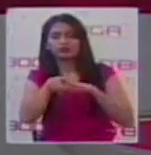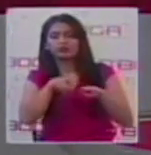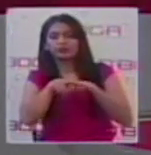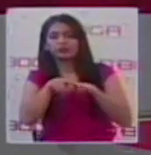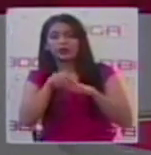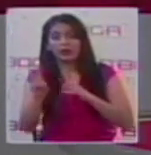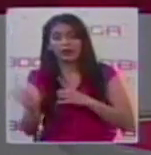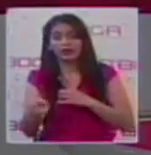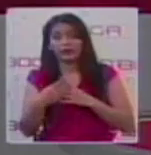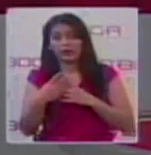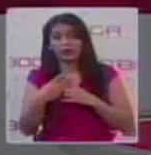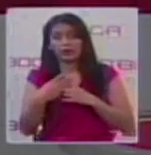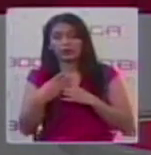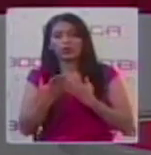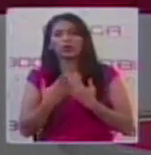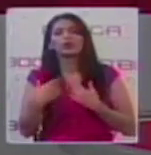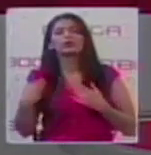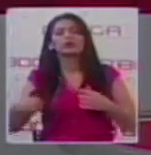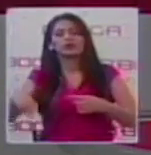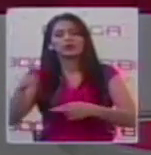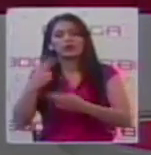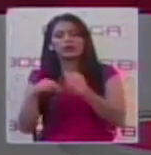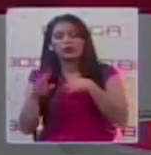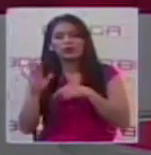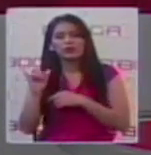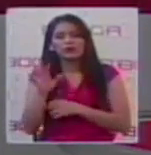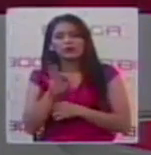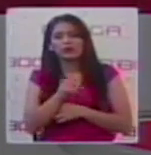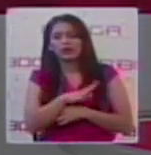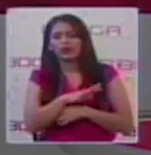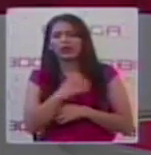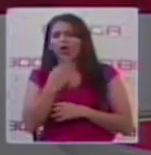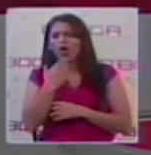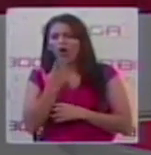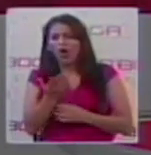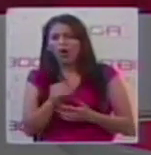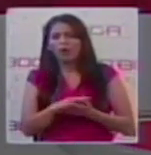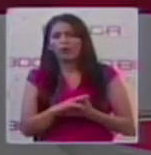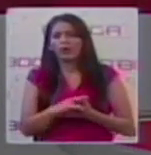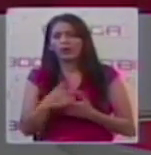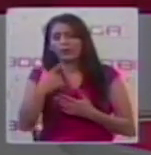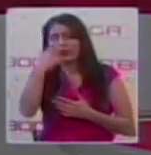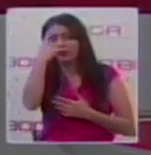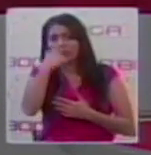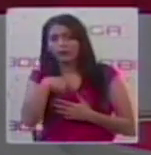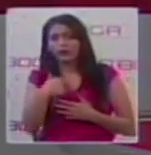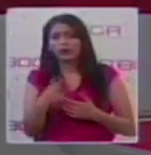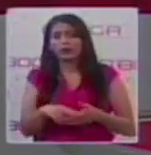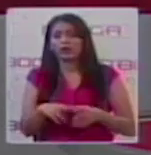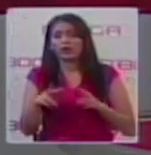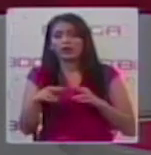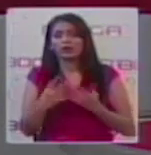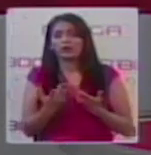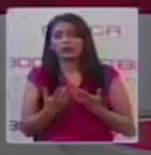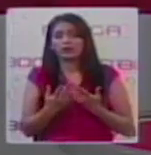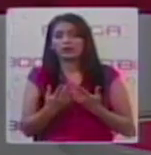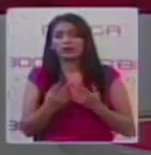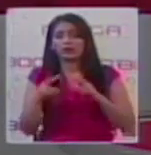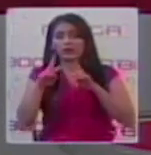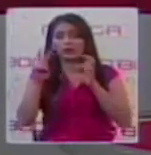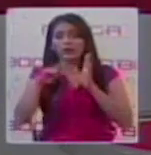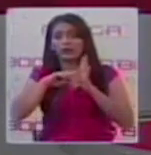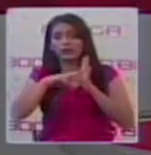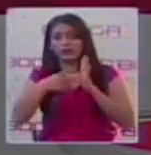virtual de negocios Titán, amigos televidentes, que es un ejercicio de simulación basado en el software de última generación Titán desarrollado por